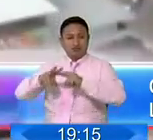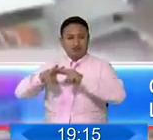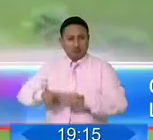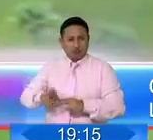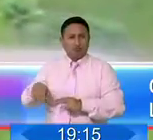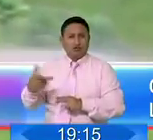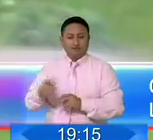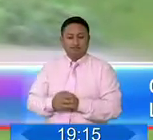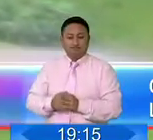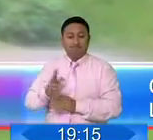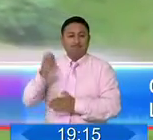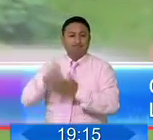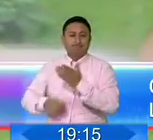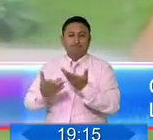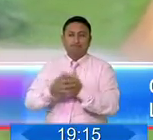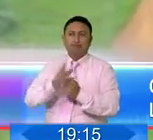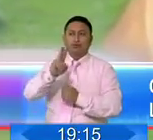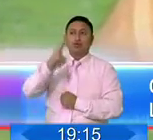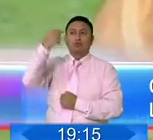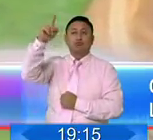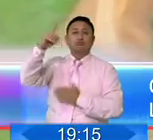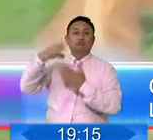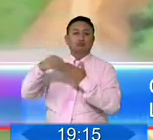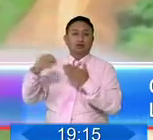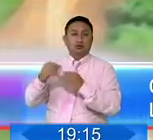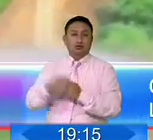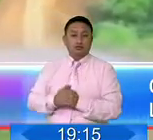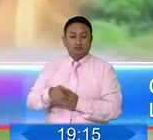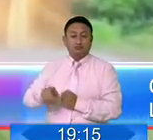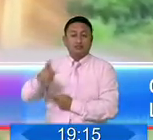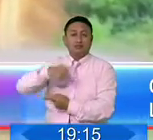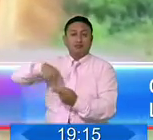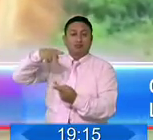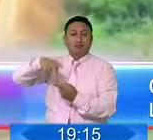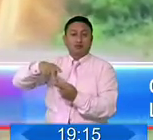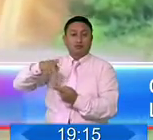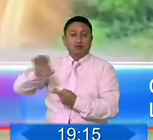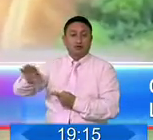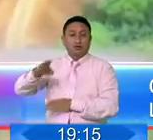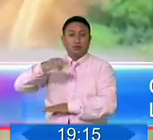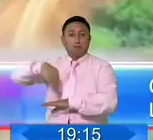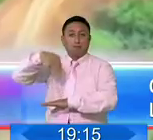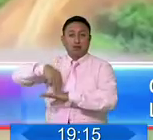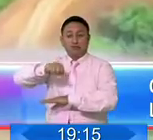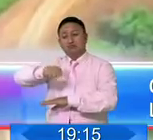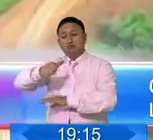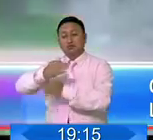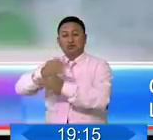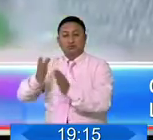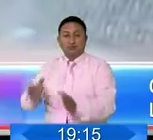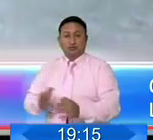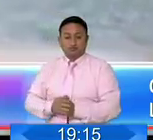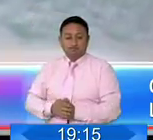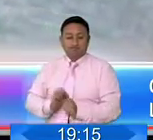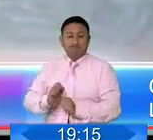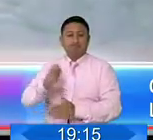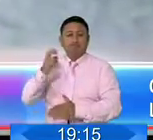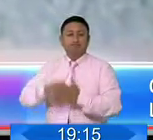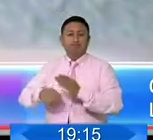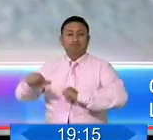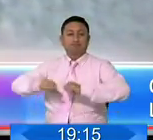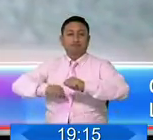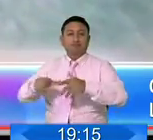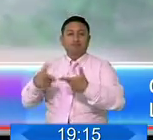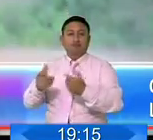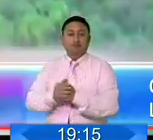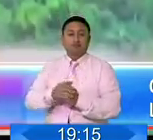estarían glosas por más de 2 millones de dólares para el prefecto provincial de Manabí y otros funcionarios, sanciones administrativas